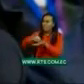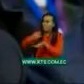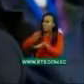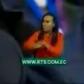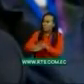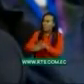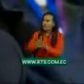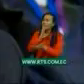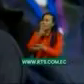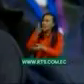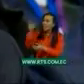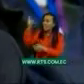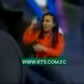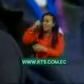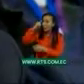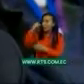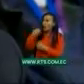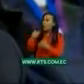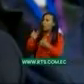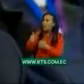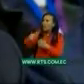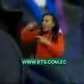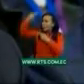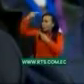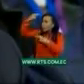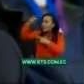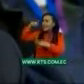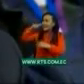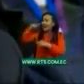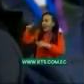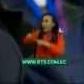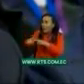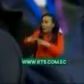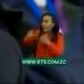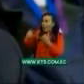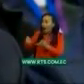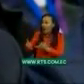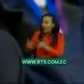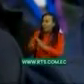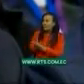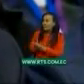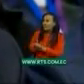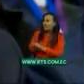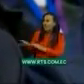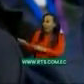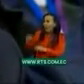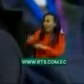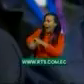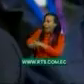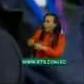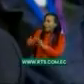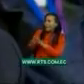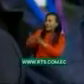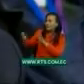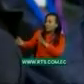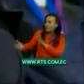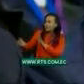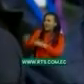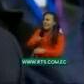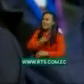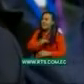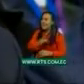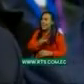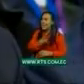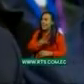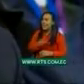a la expectativa de las buenas noticias como esta que me manifiesta el querido amigo presidente Sebastián Piñera, de